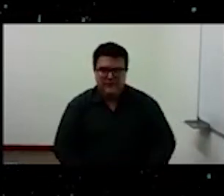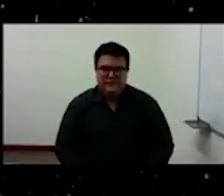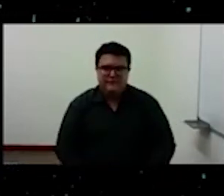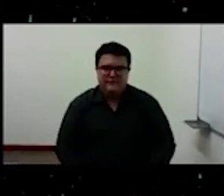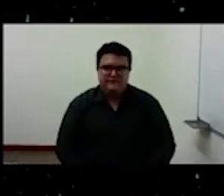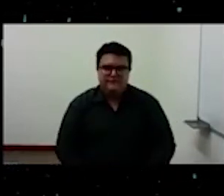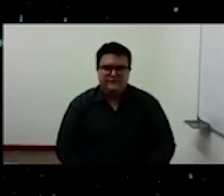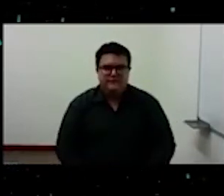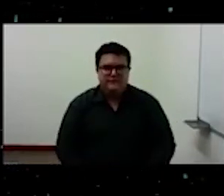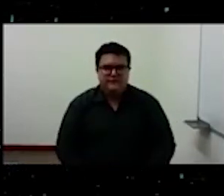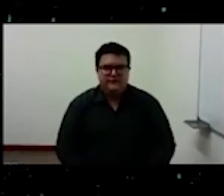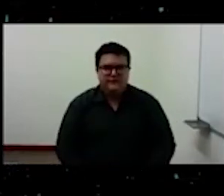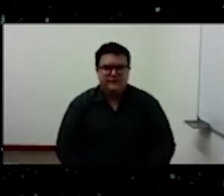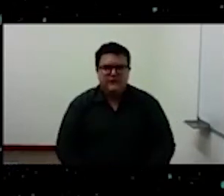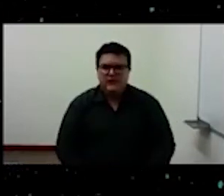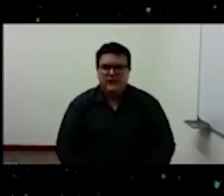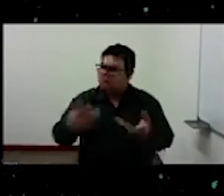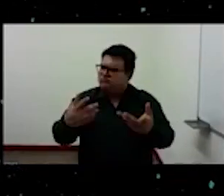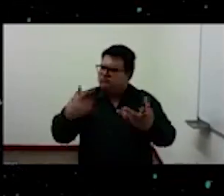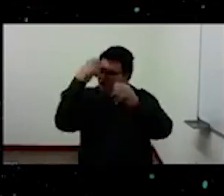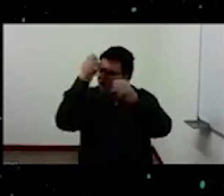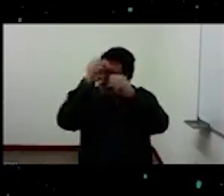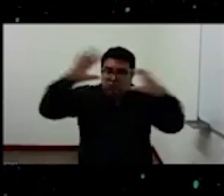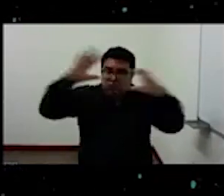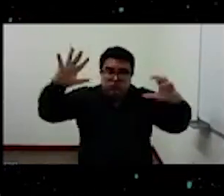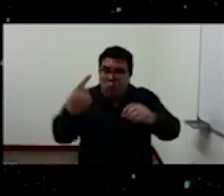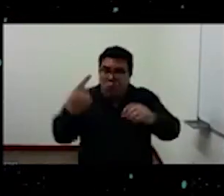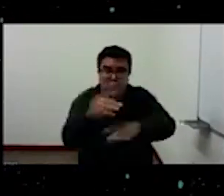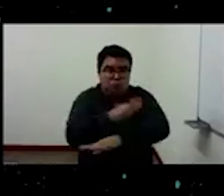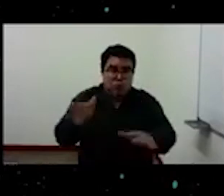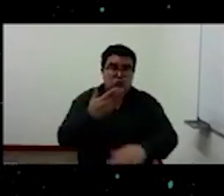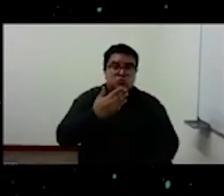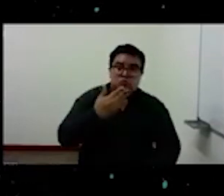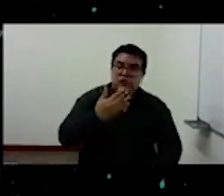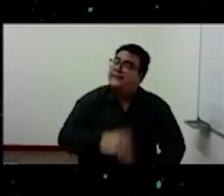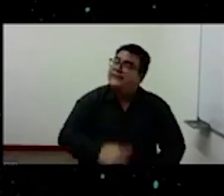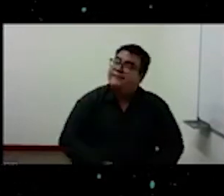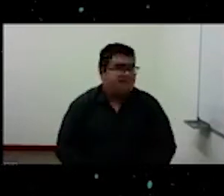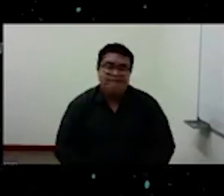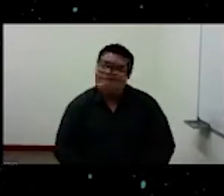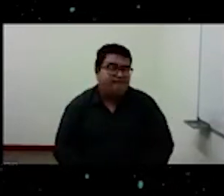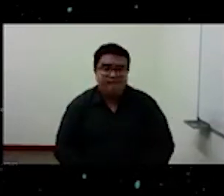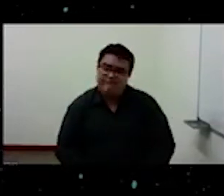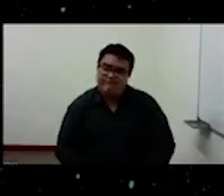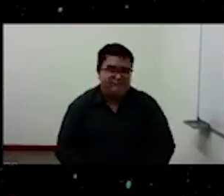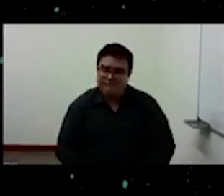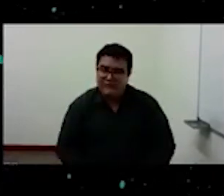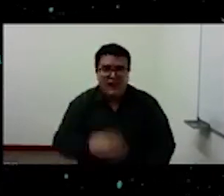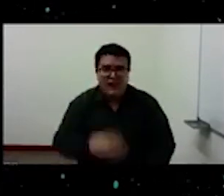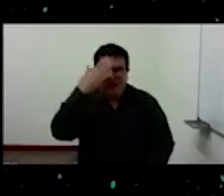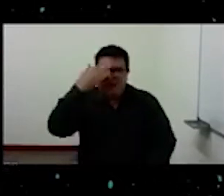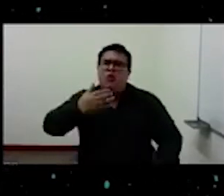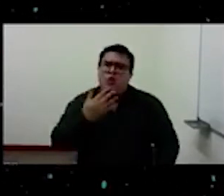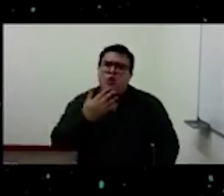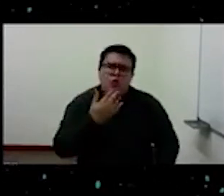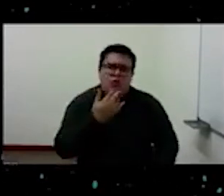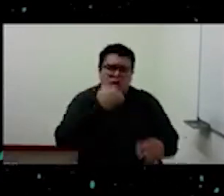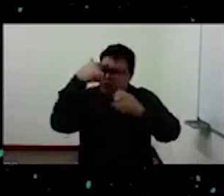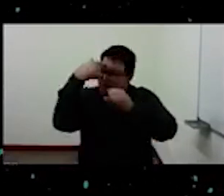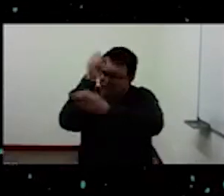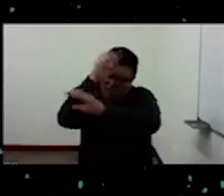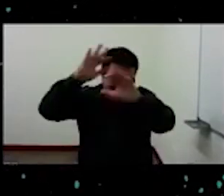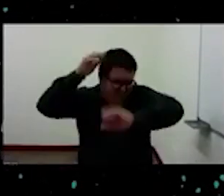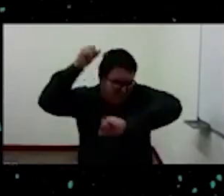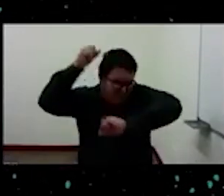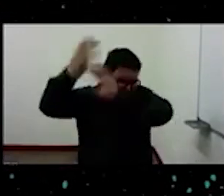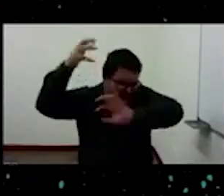¿Por qué un solo estallido no es suficiente? Porque el extraño tiempo en que el color permanece en la semilla, cuando